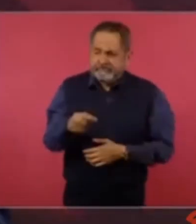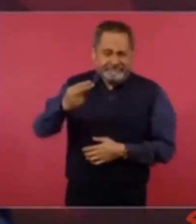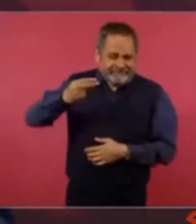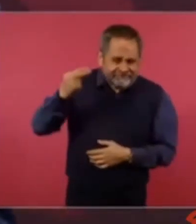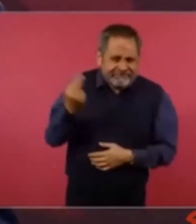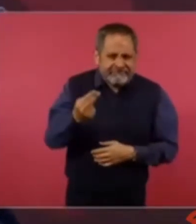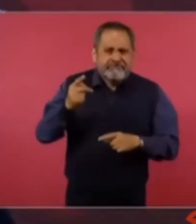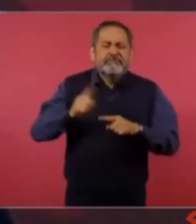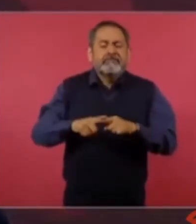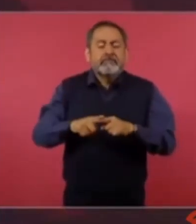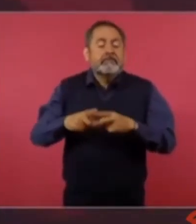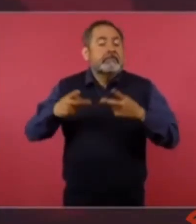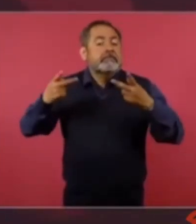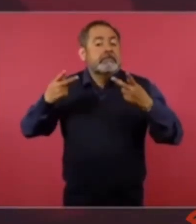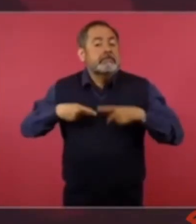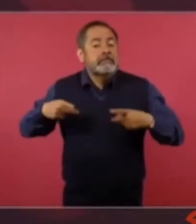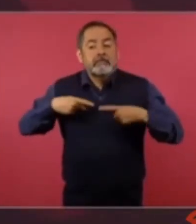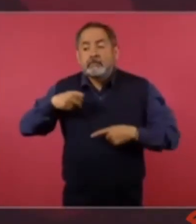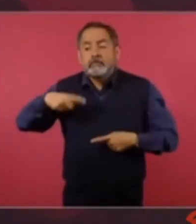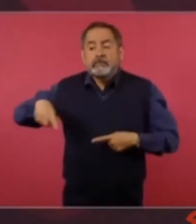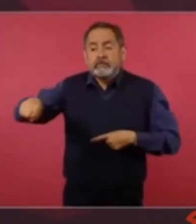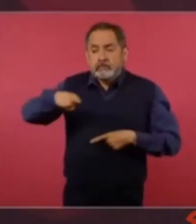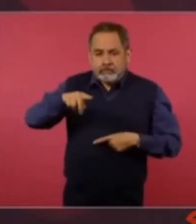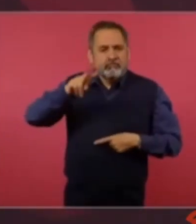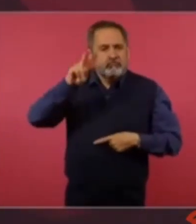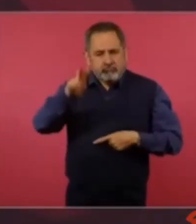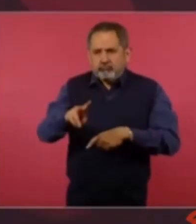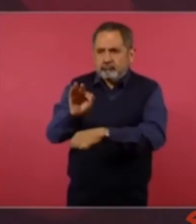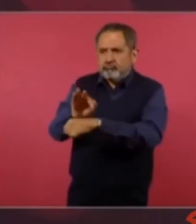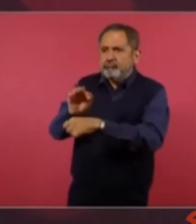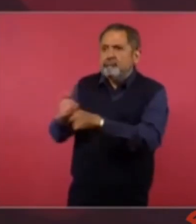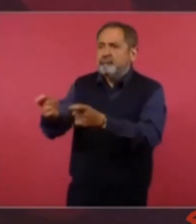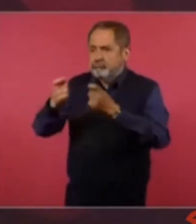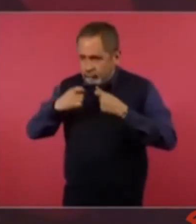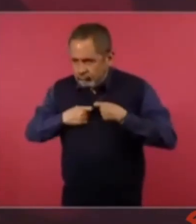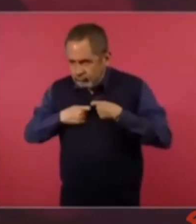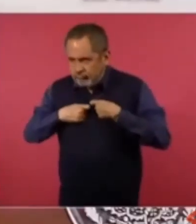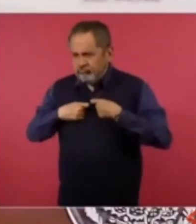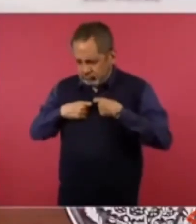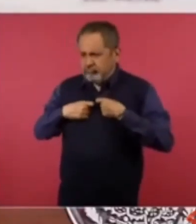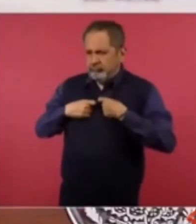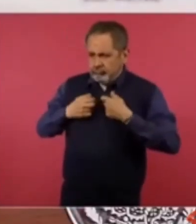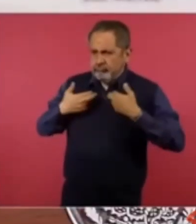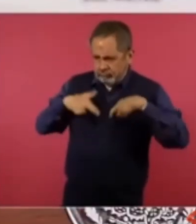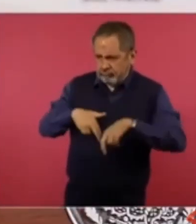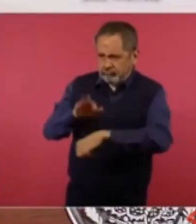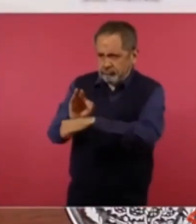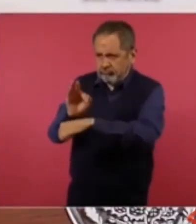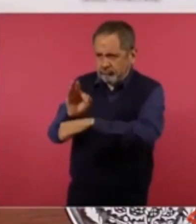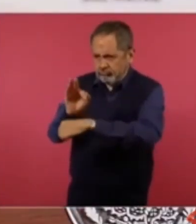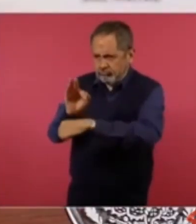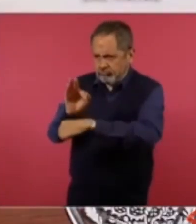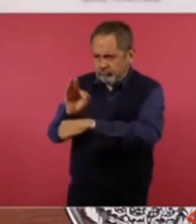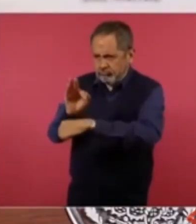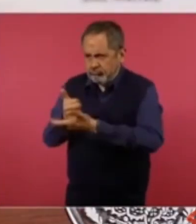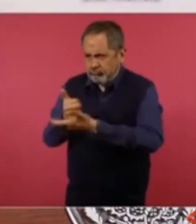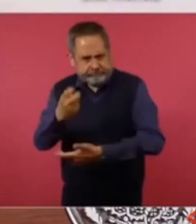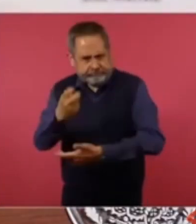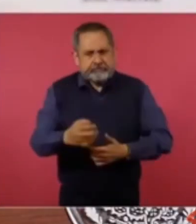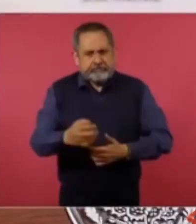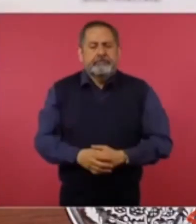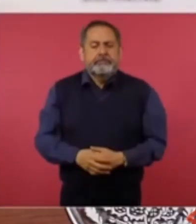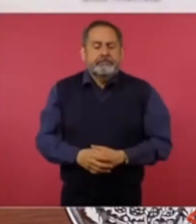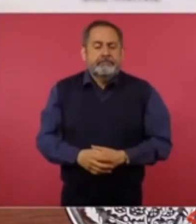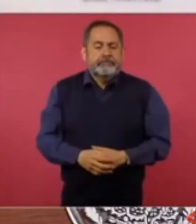es que haya gente que represente realmente al pueblo. Cuando empezamos hace algún tiempo